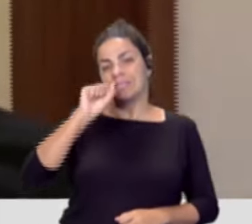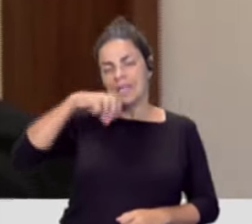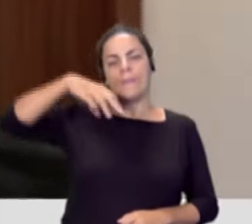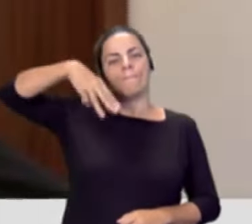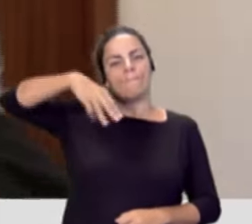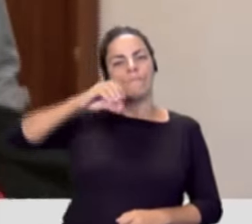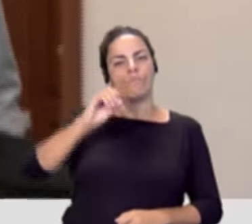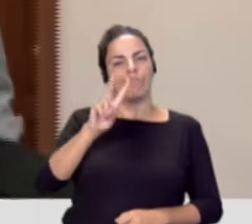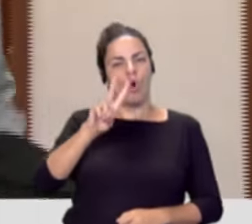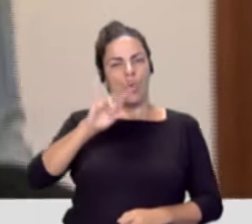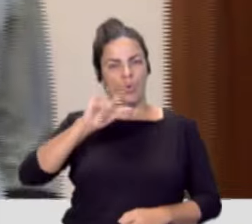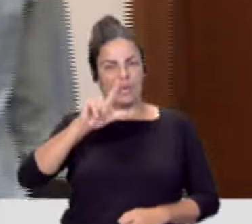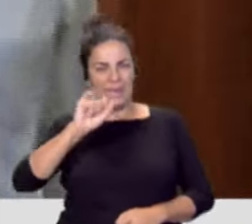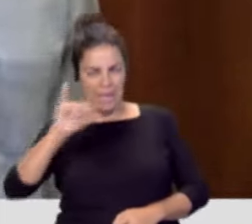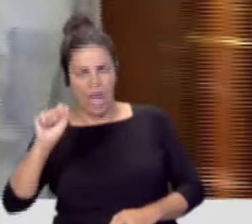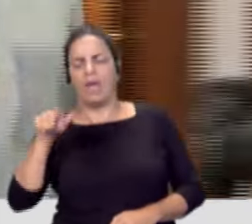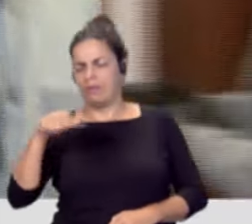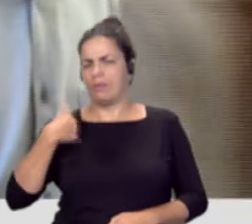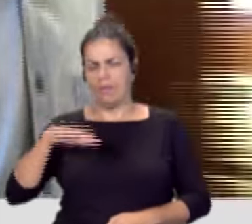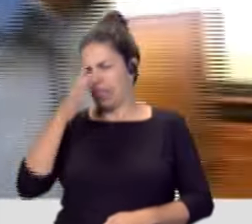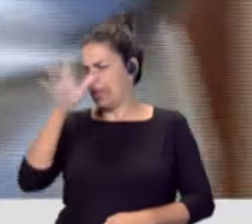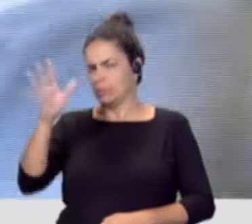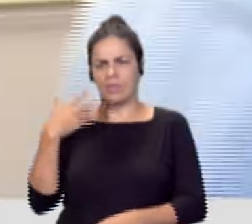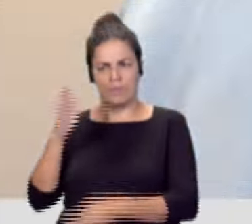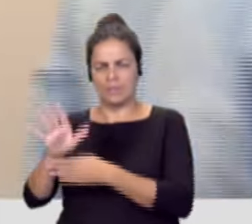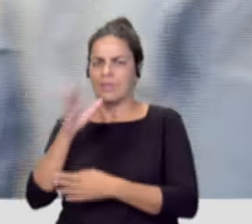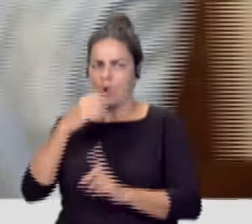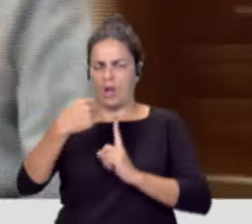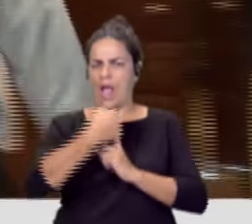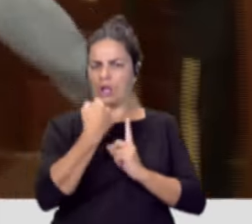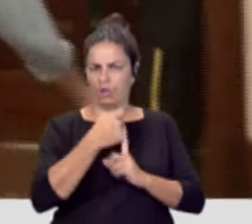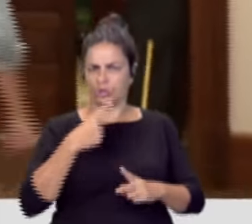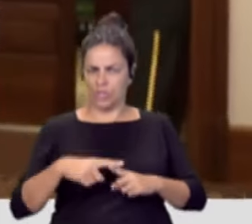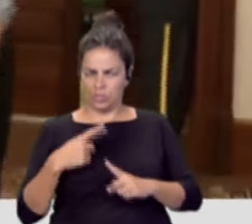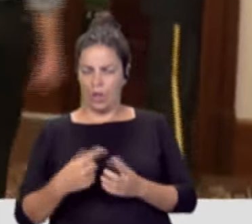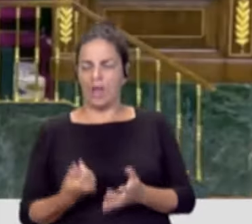presentado una denuncia por acoso sexual. Claro, todo viene a raíz de